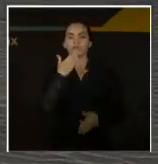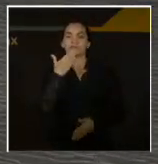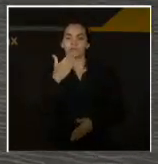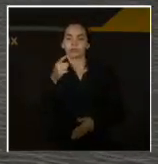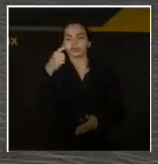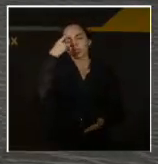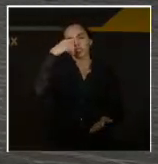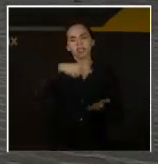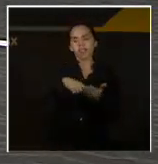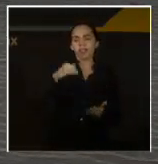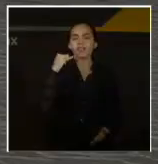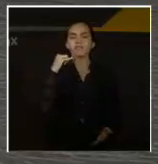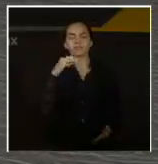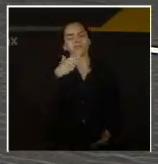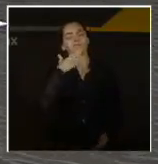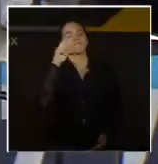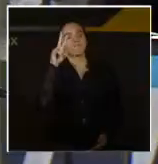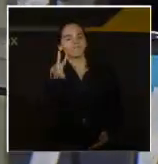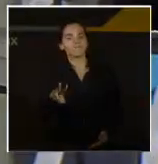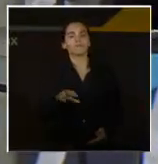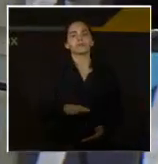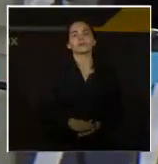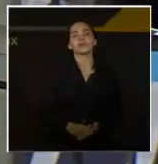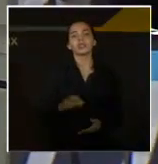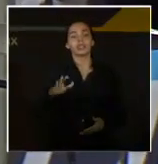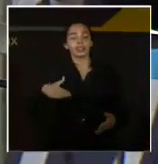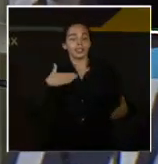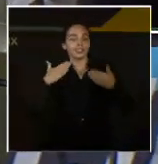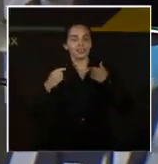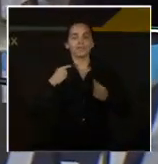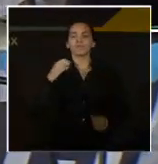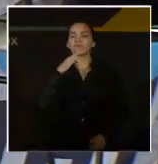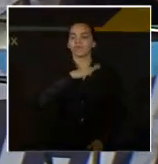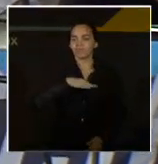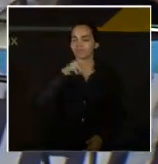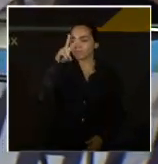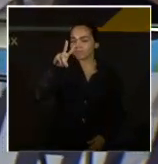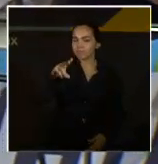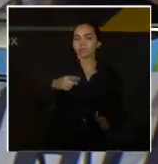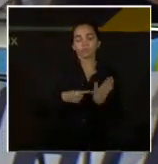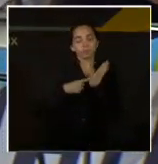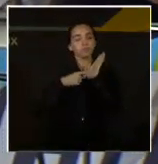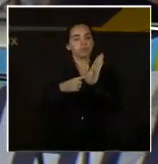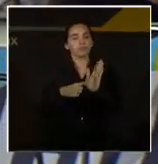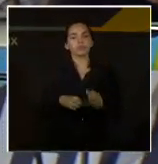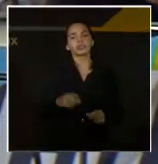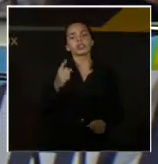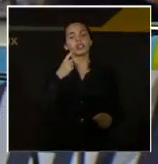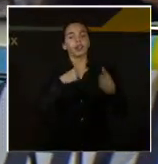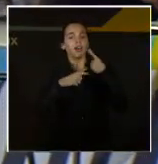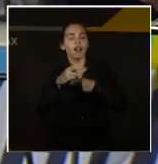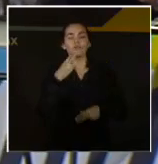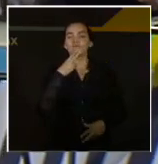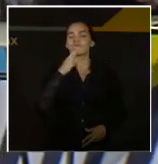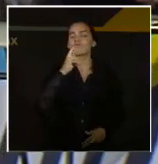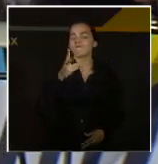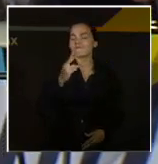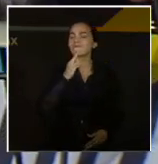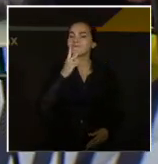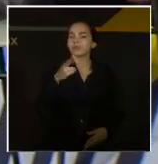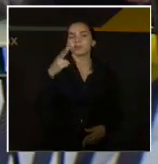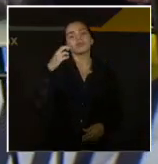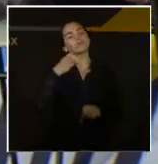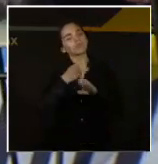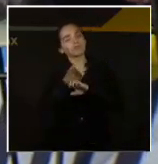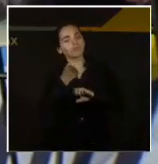en Yucatán, de verdad se los digo, con optimismo realista se los planteo. Vienen los mejores tiempos para nuestro